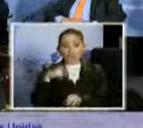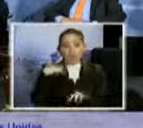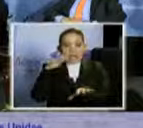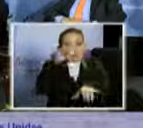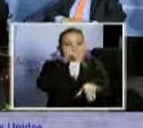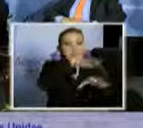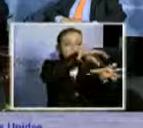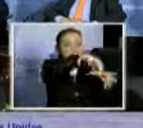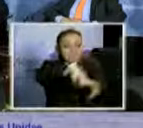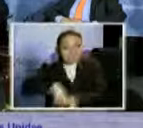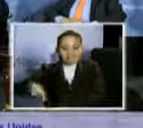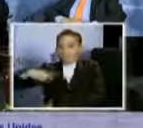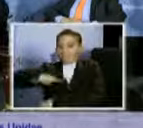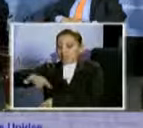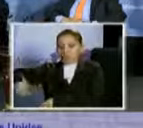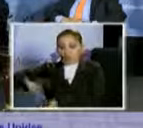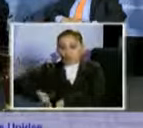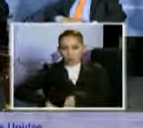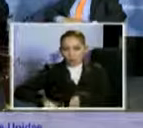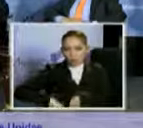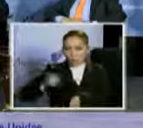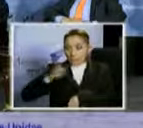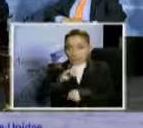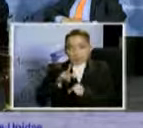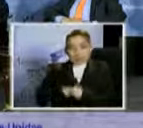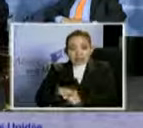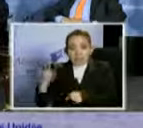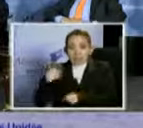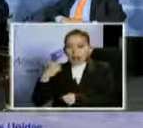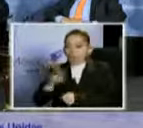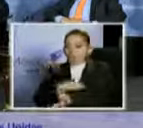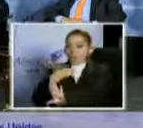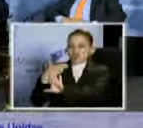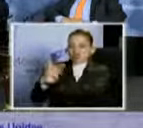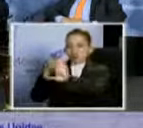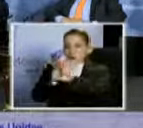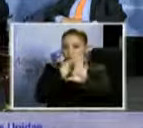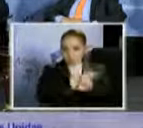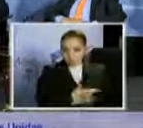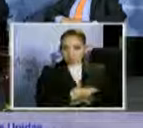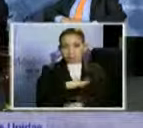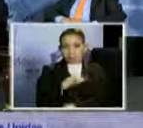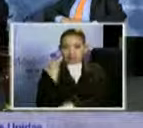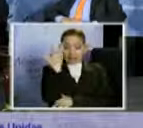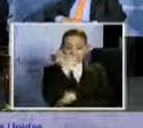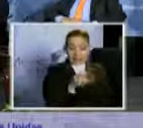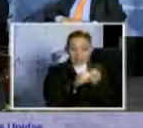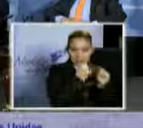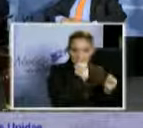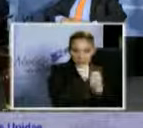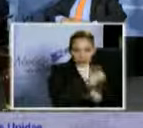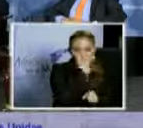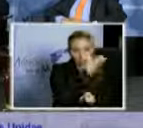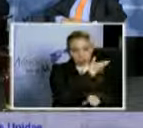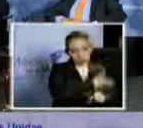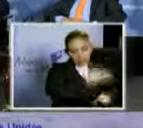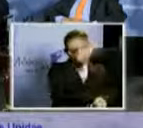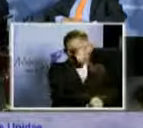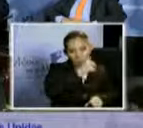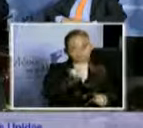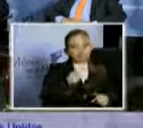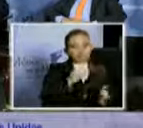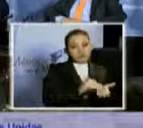manos de actores no estatales, particularmente con fines terroristas. Hace 10 años que esta resolución está